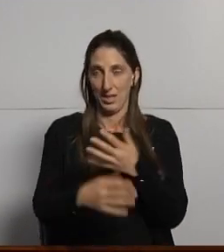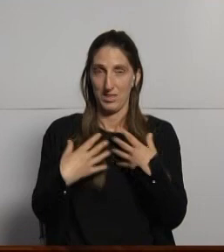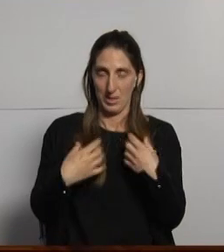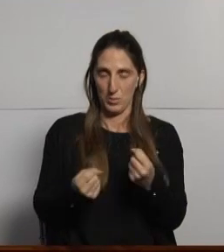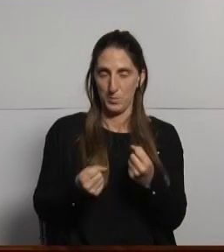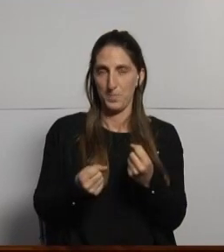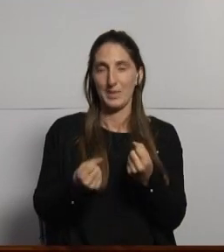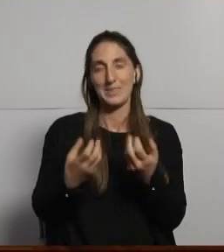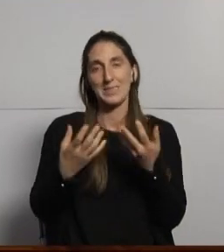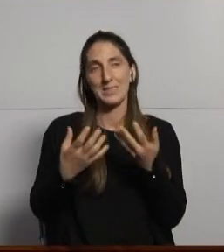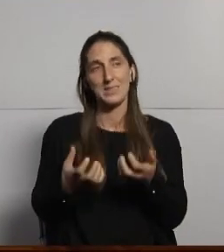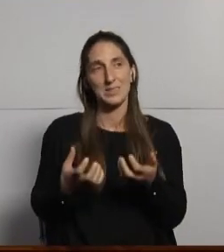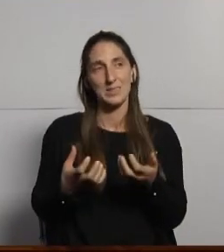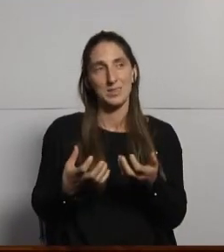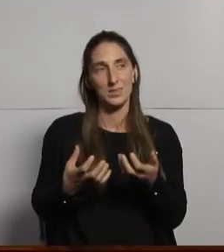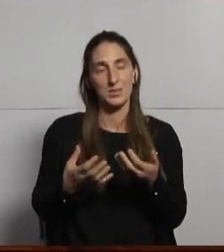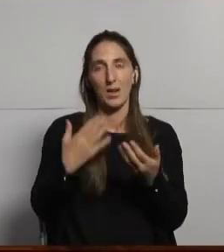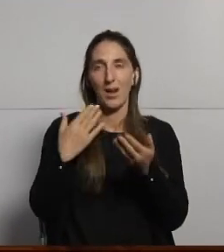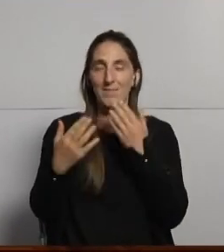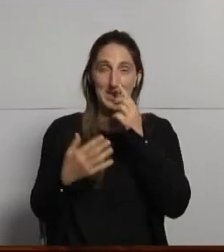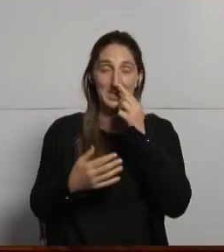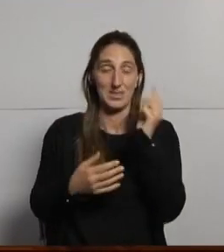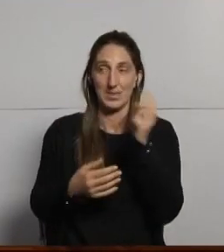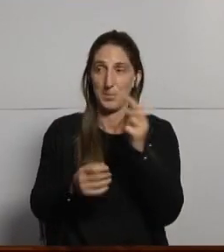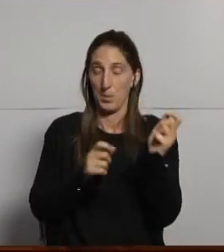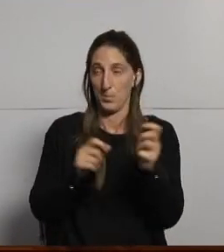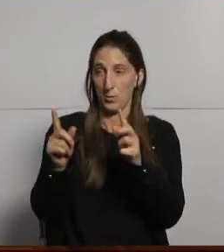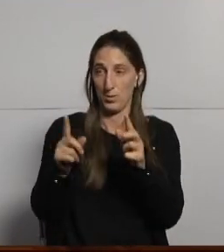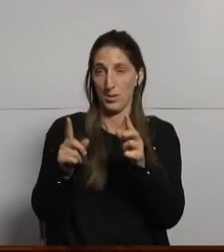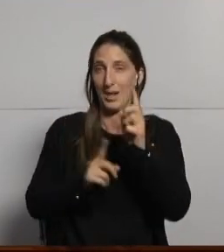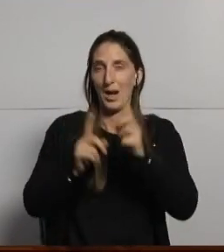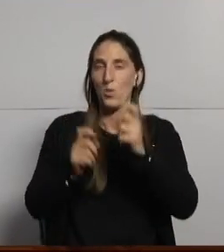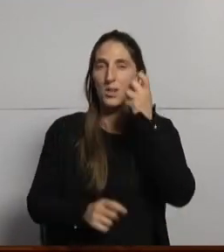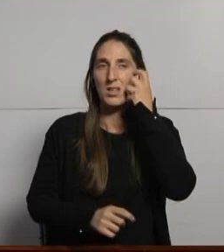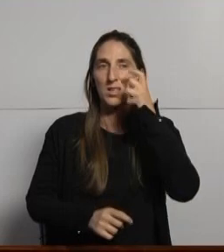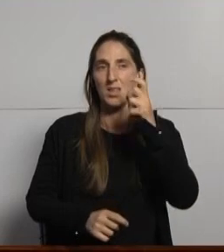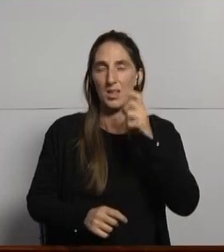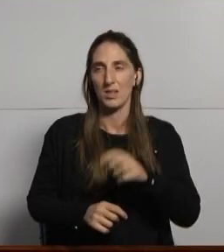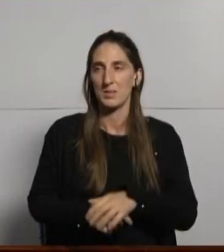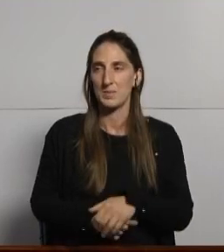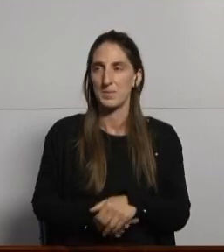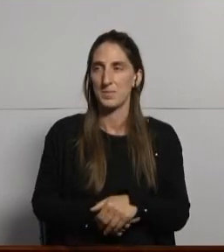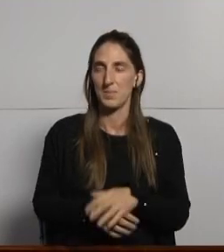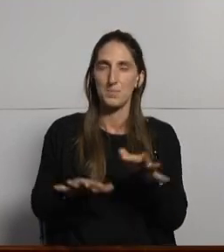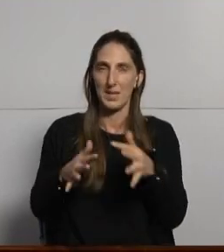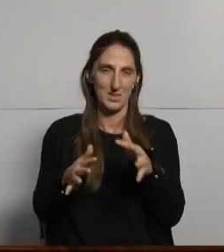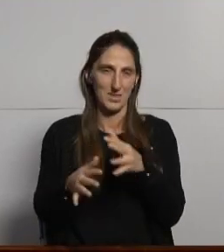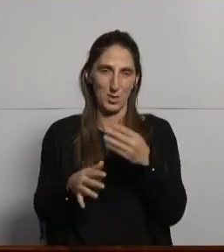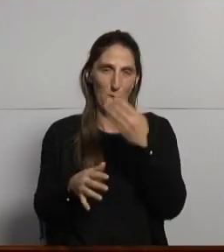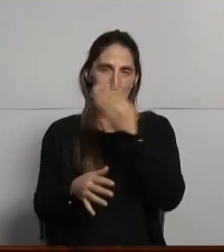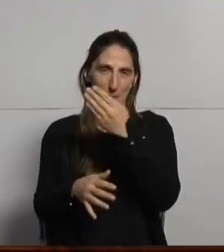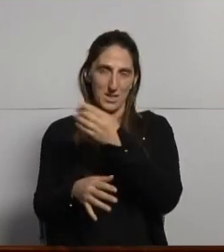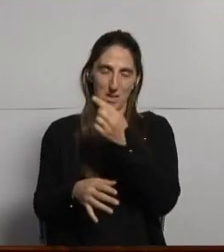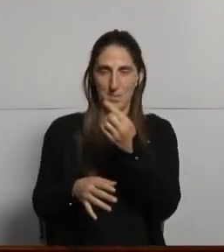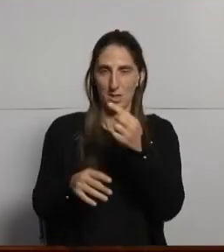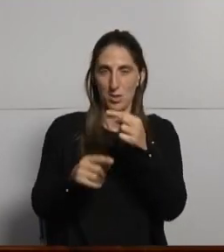salud, quisiera comentar rápidamente, voy a mostrar simplemente algunas ideas de lo que, similar a lo que mostró Benjamín, de las cosas que se pueden